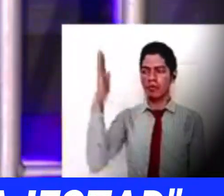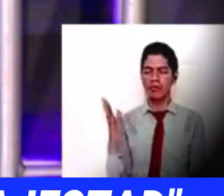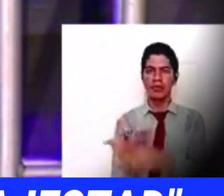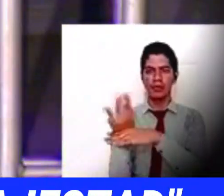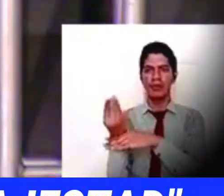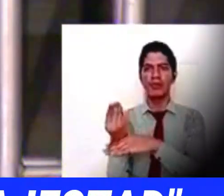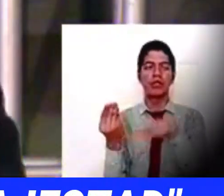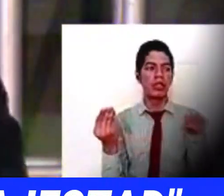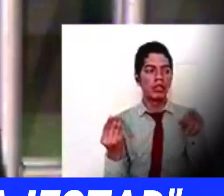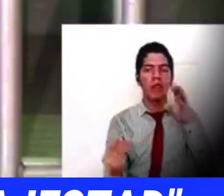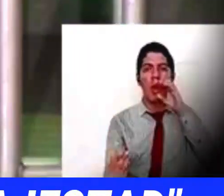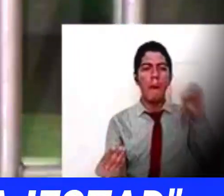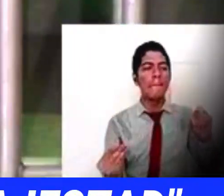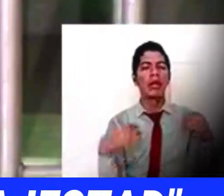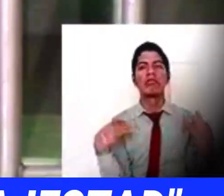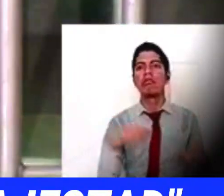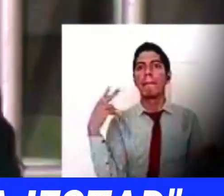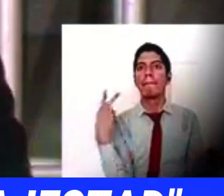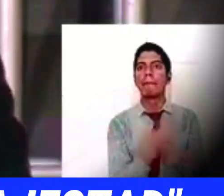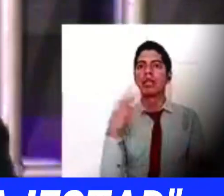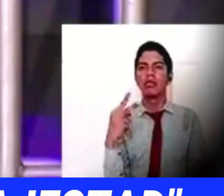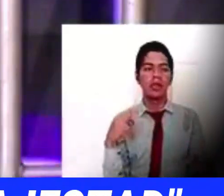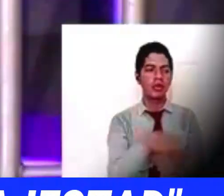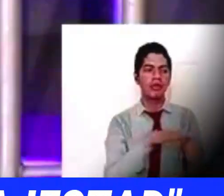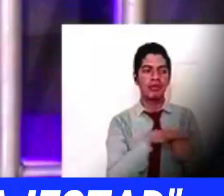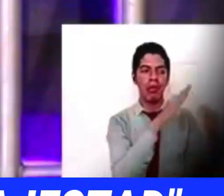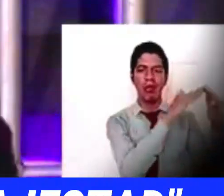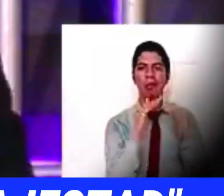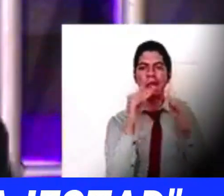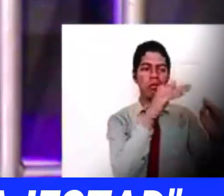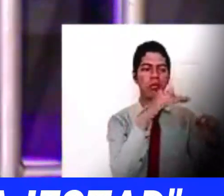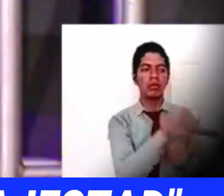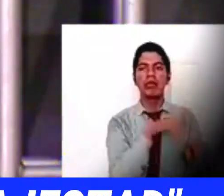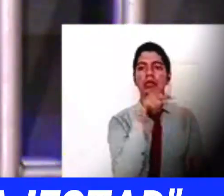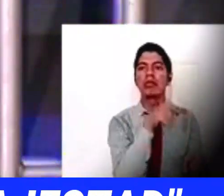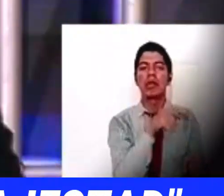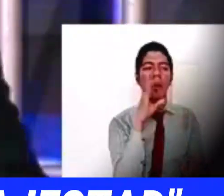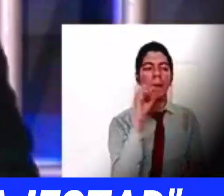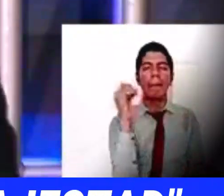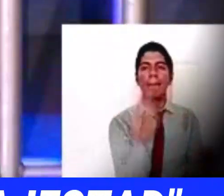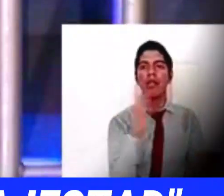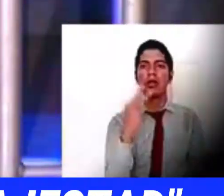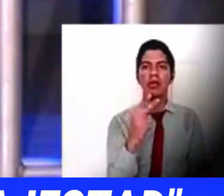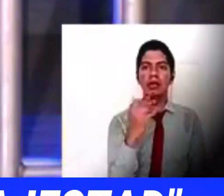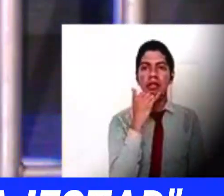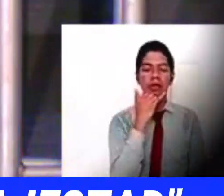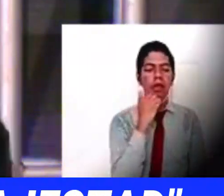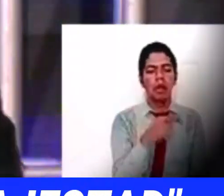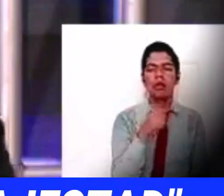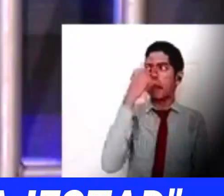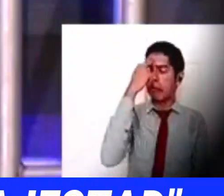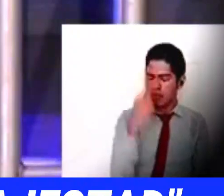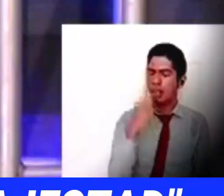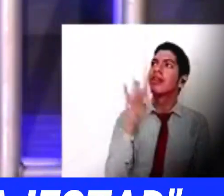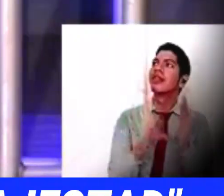en el barrio y de repente conoció al Señor, conoció su bondad, y el Señor lo transformó de una manera tan especial que el